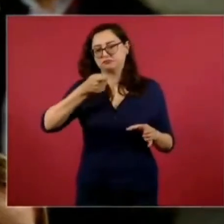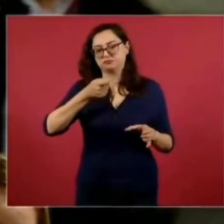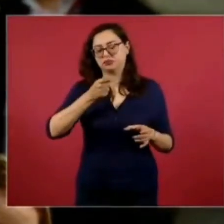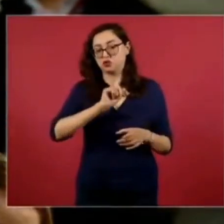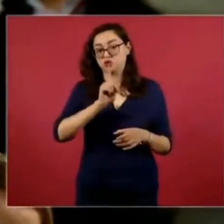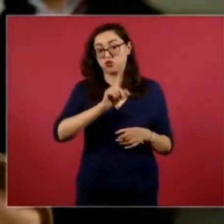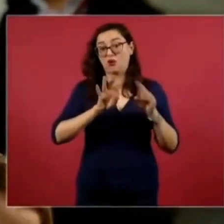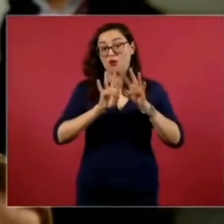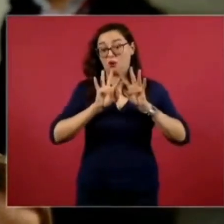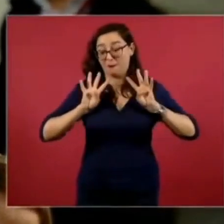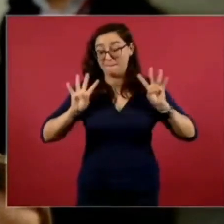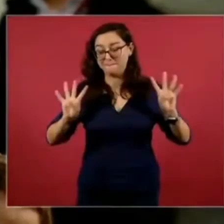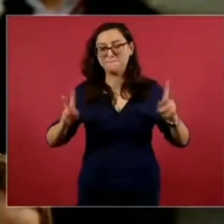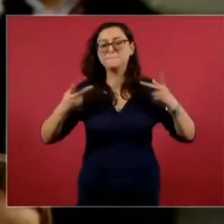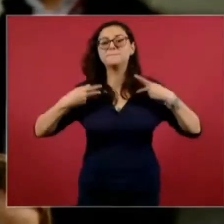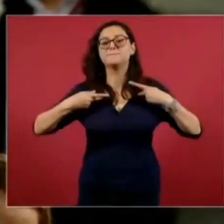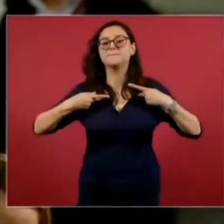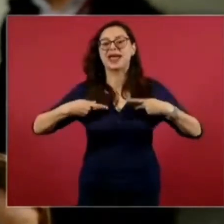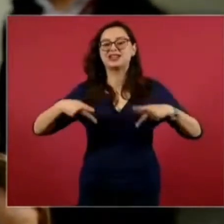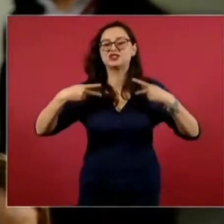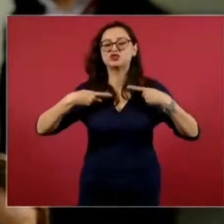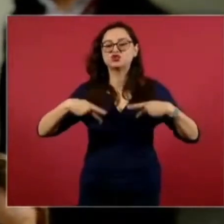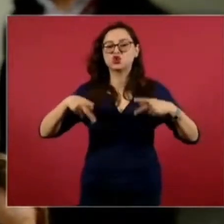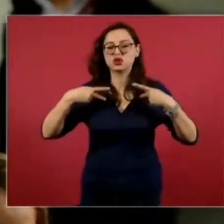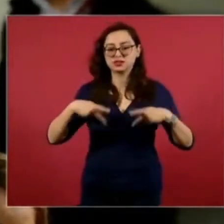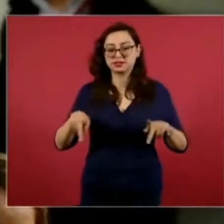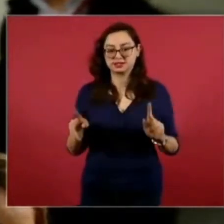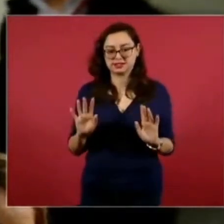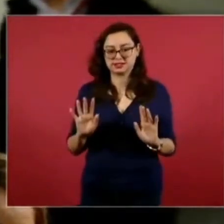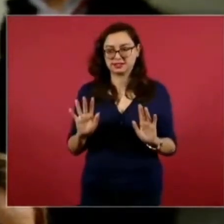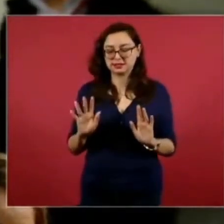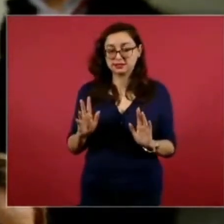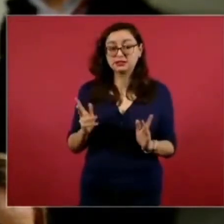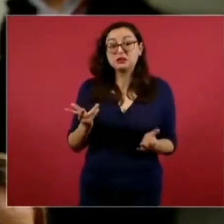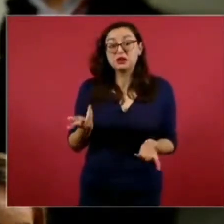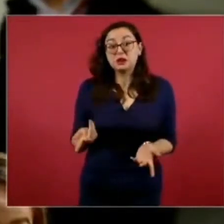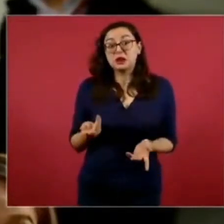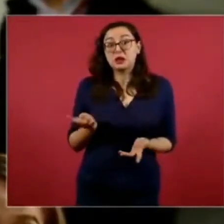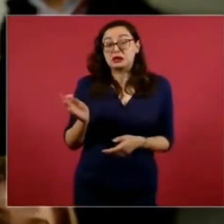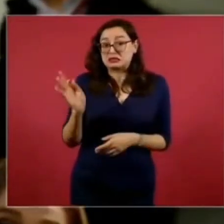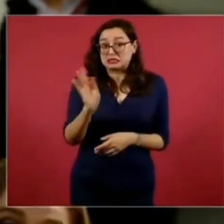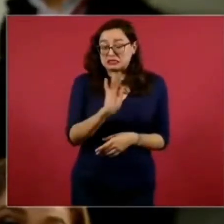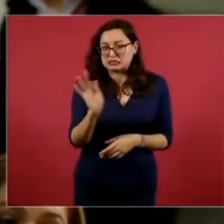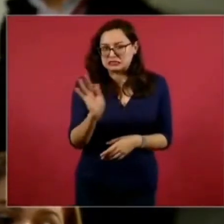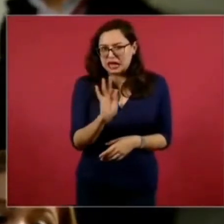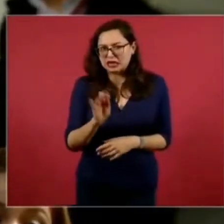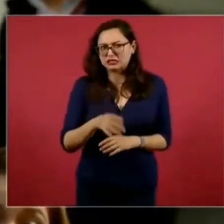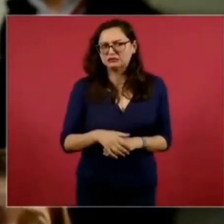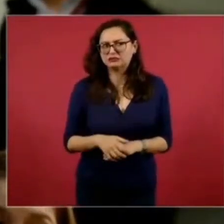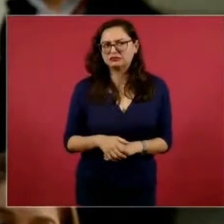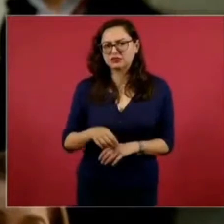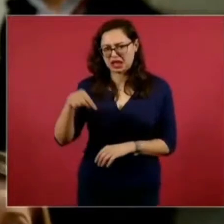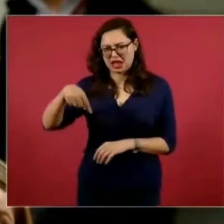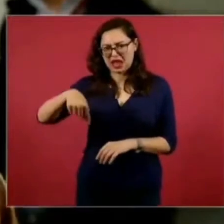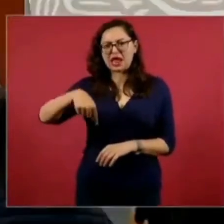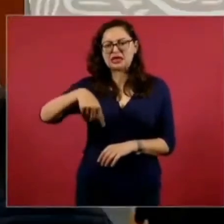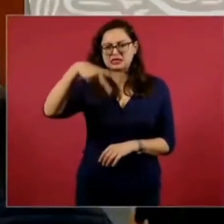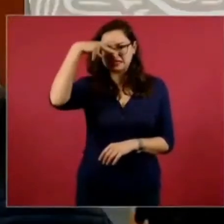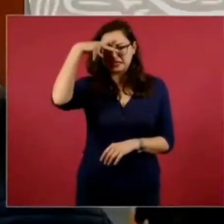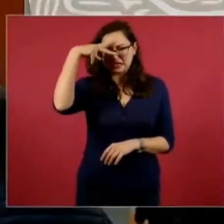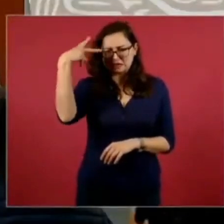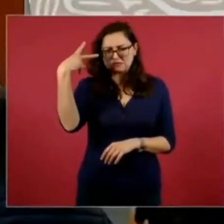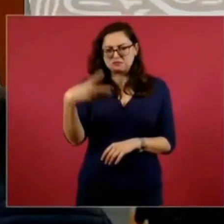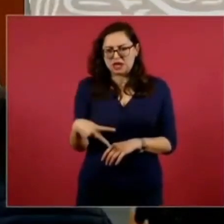usted pues opinaría que aquí también en la reforma eh que se va a llevar a cabo que se